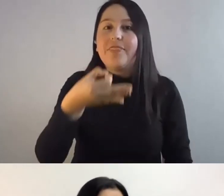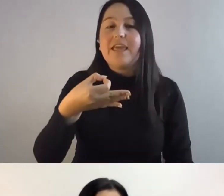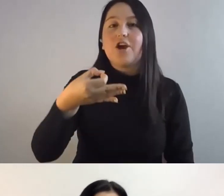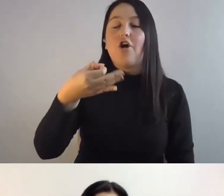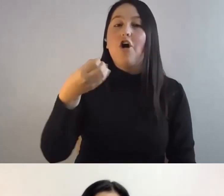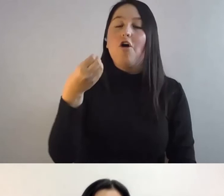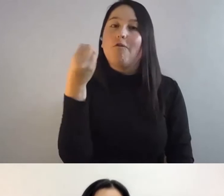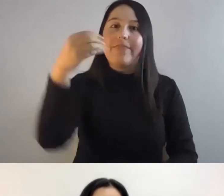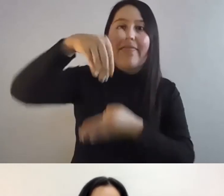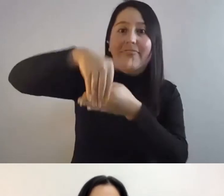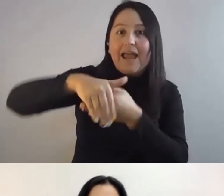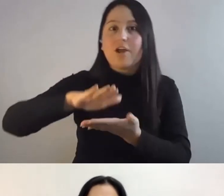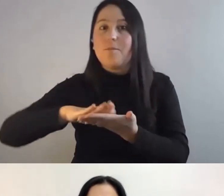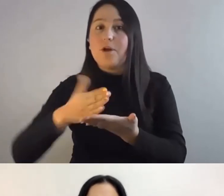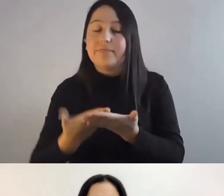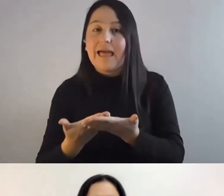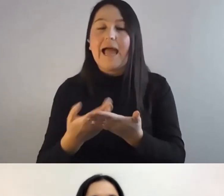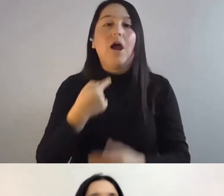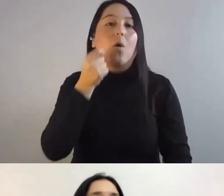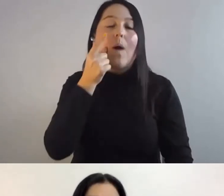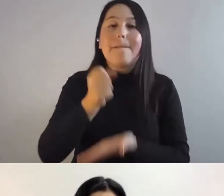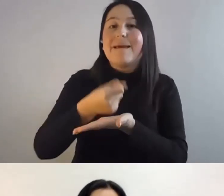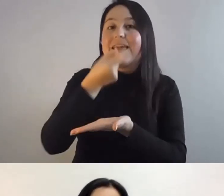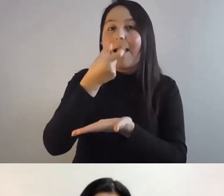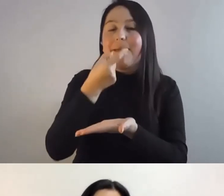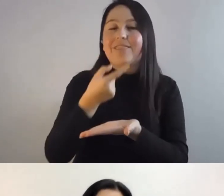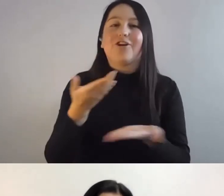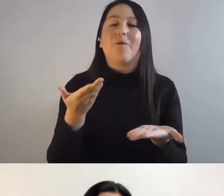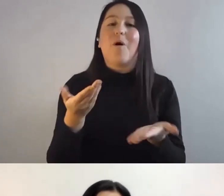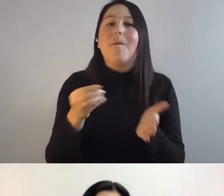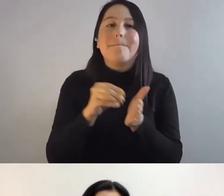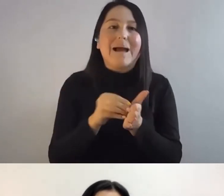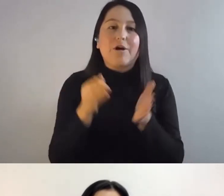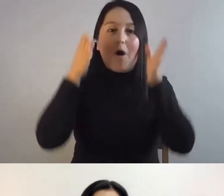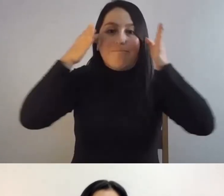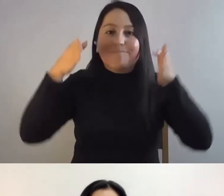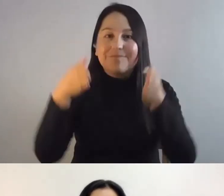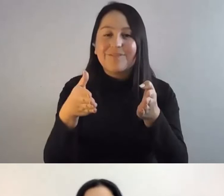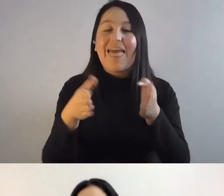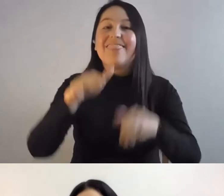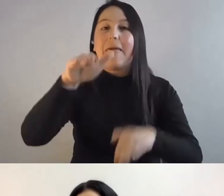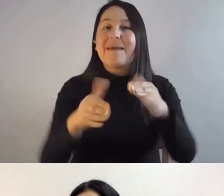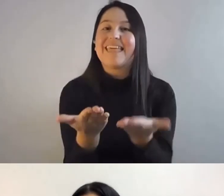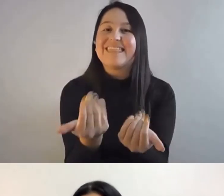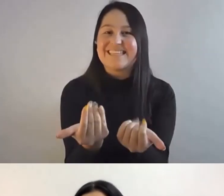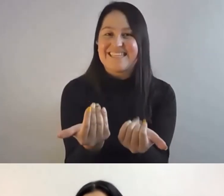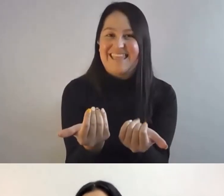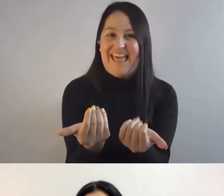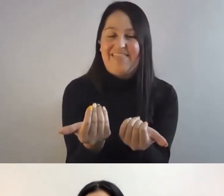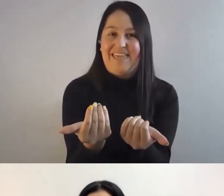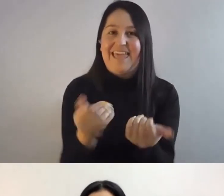medicamento? Cosas básicas. Algo más concreto a la necesidad de la persona. A la necesidad de esa y en el